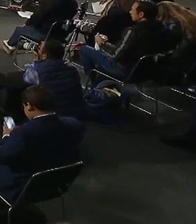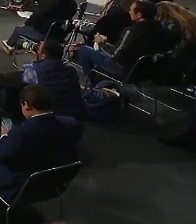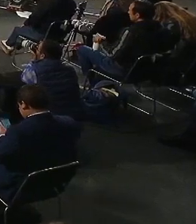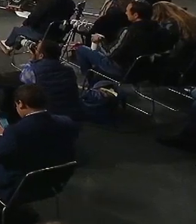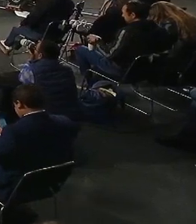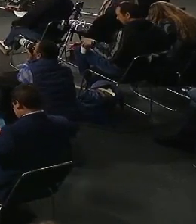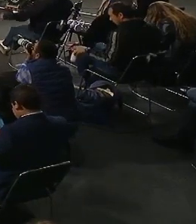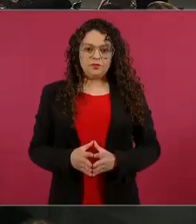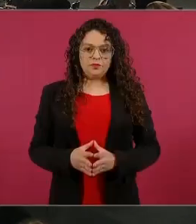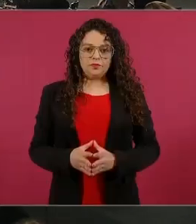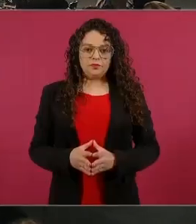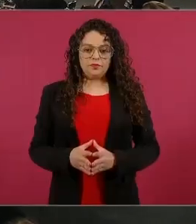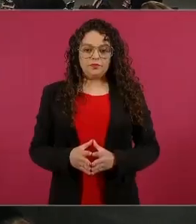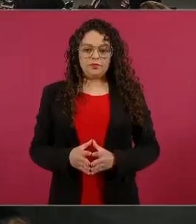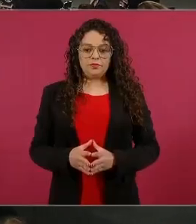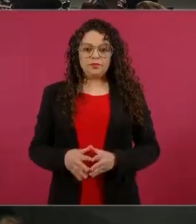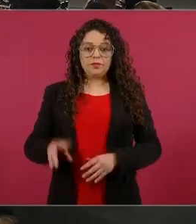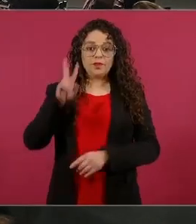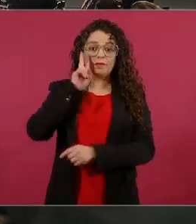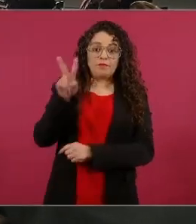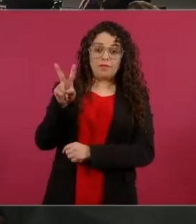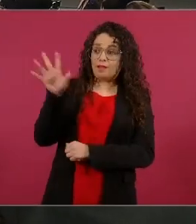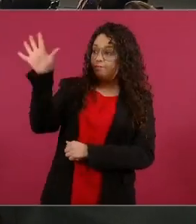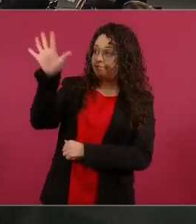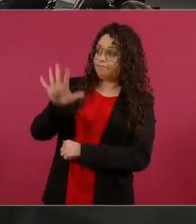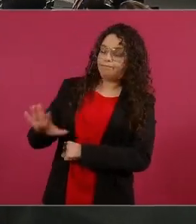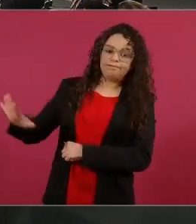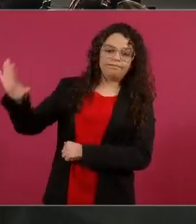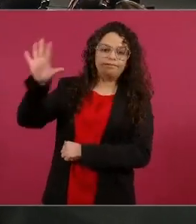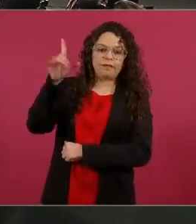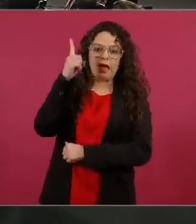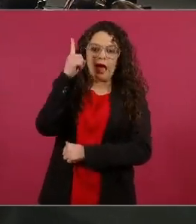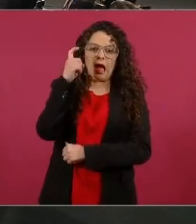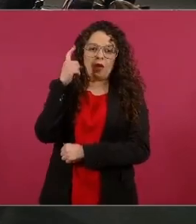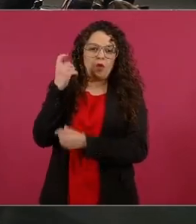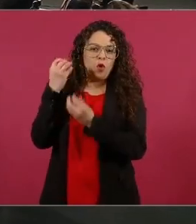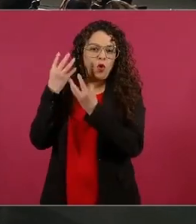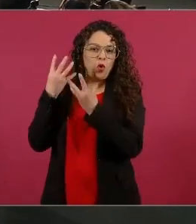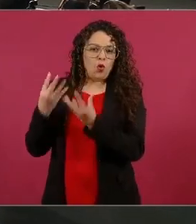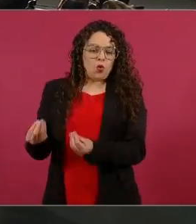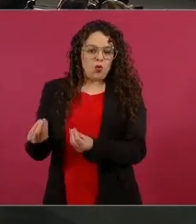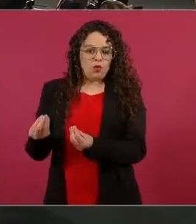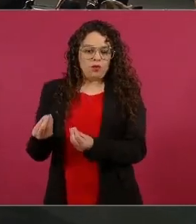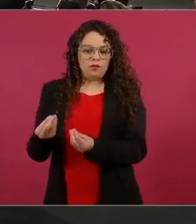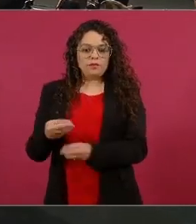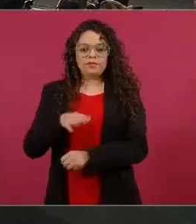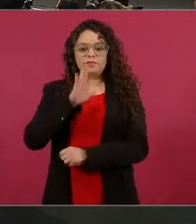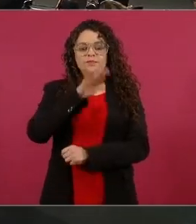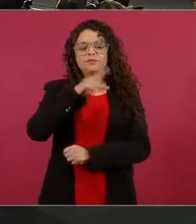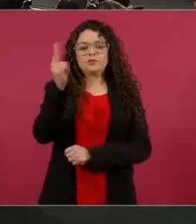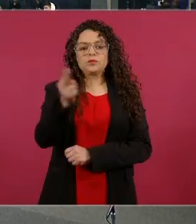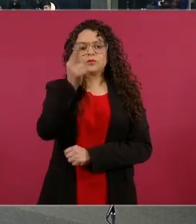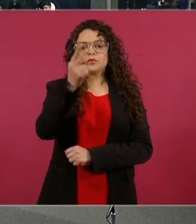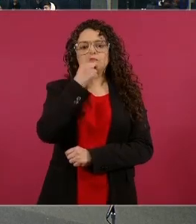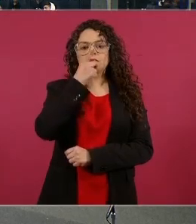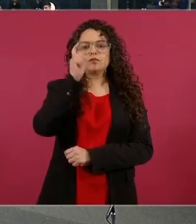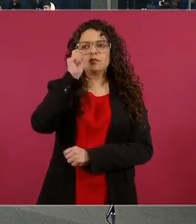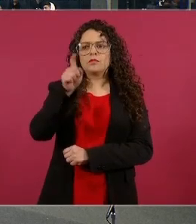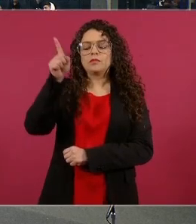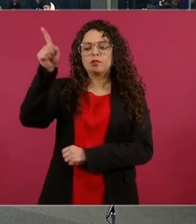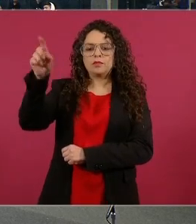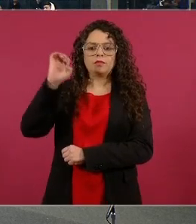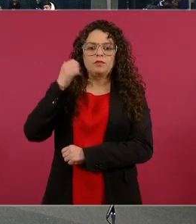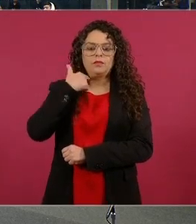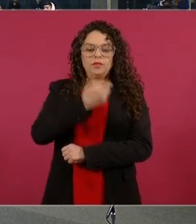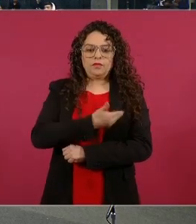agua este presidente usted mencionaba que los medios con Calderón hicieron un acuerdo que ya